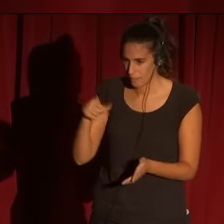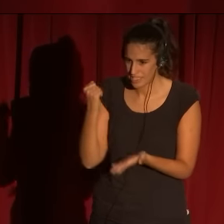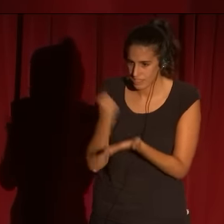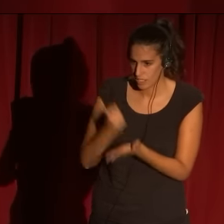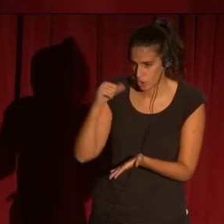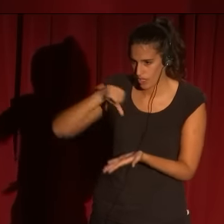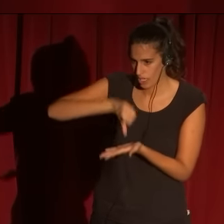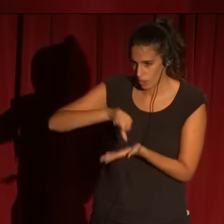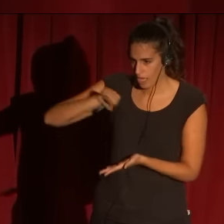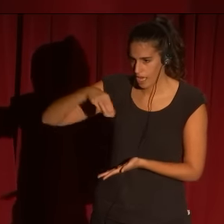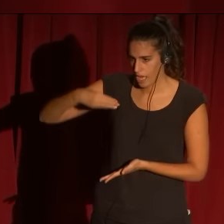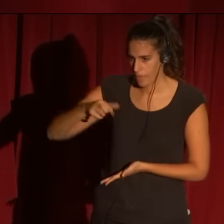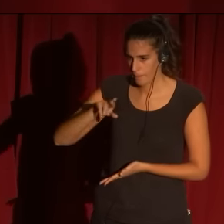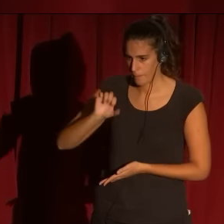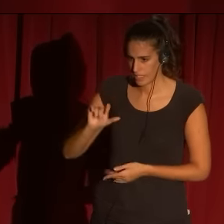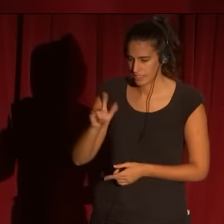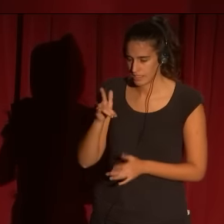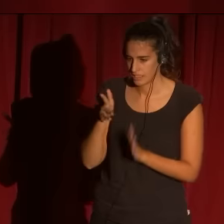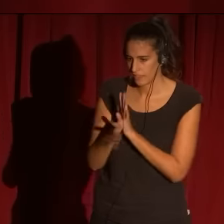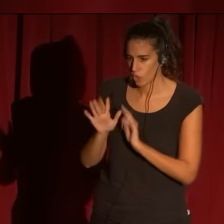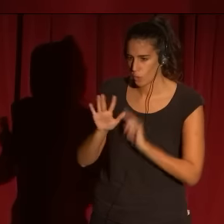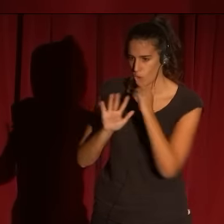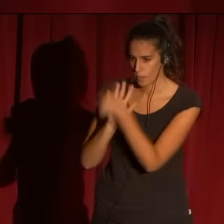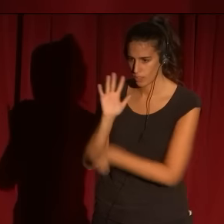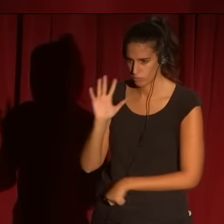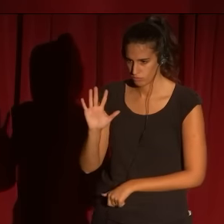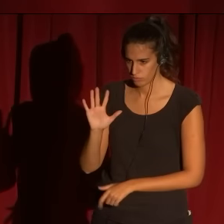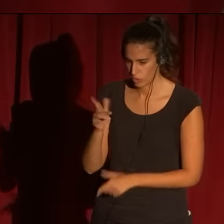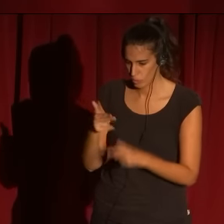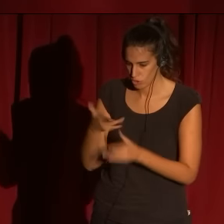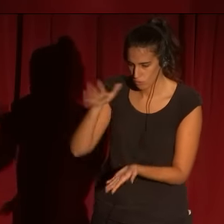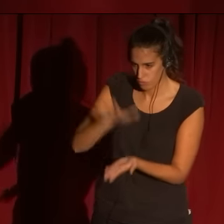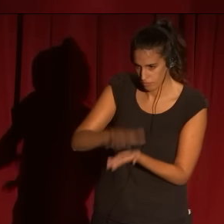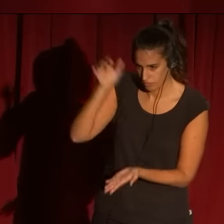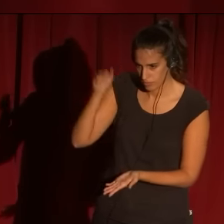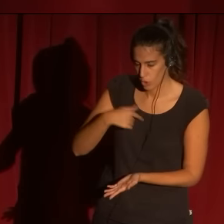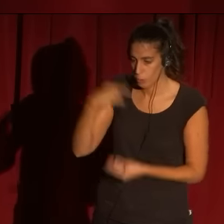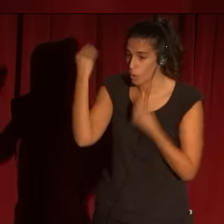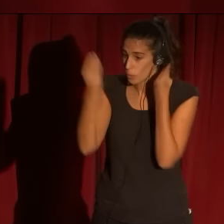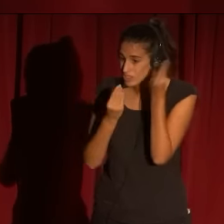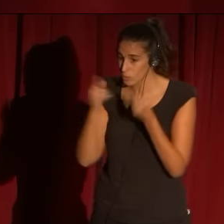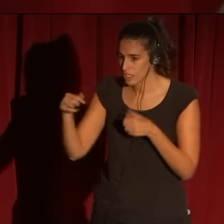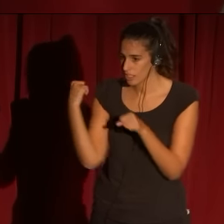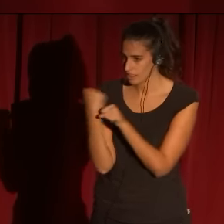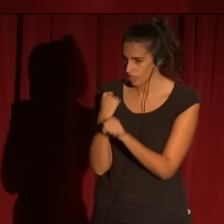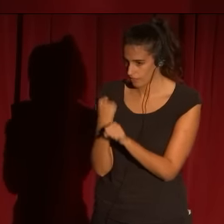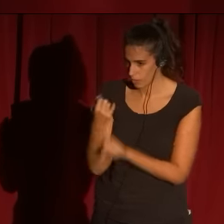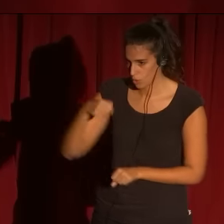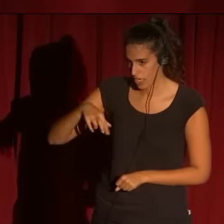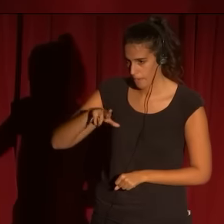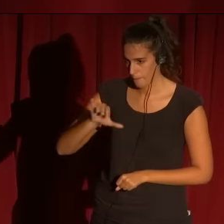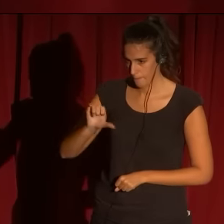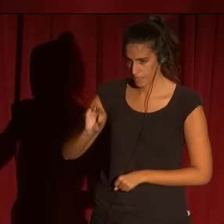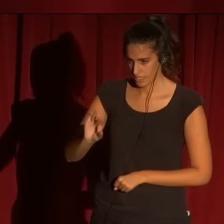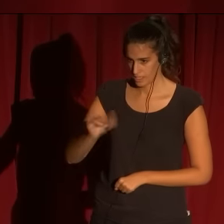amberes que es una mano abierta no O sea que de nuevo varias razones para pensar que trabajó en amberes que además